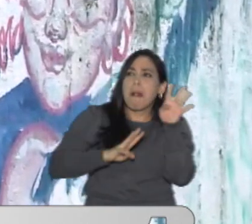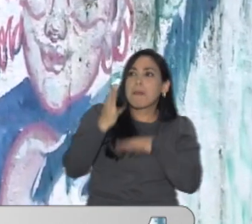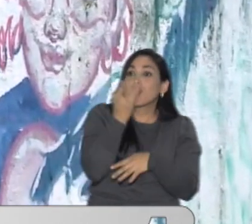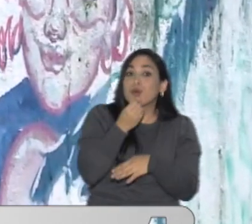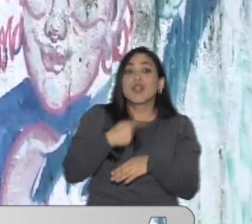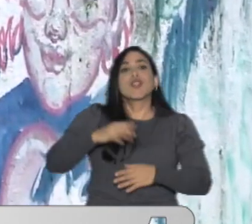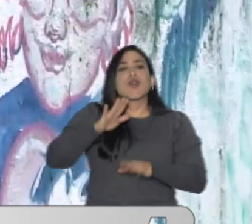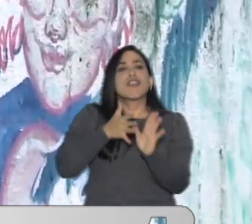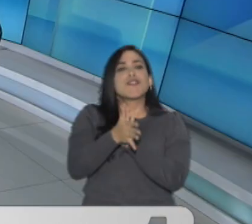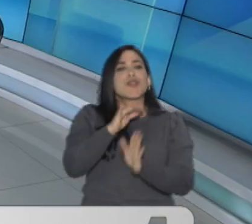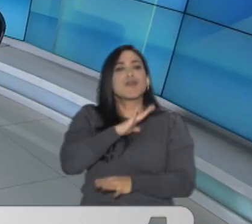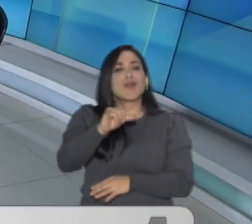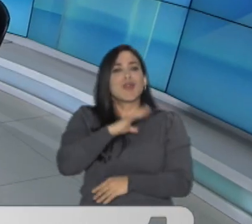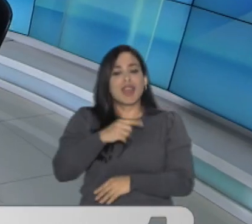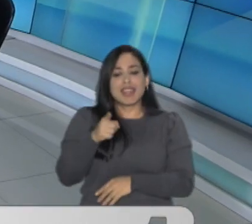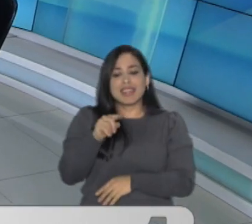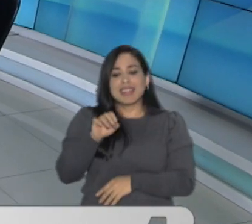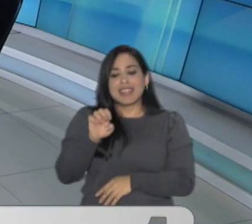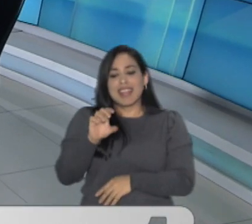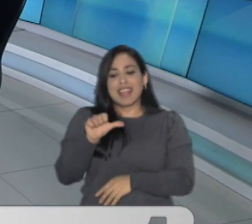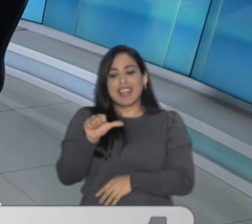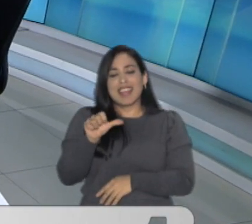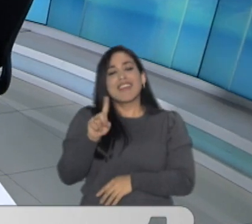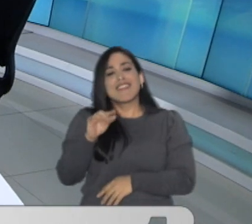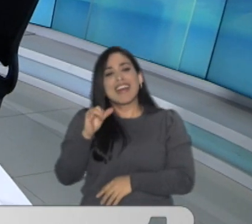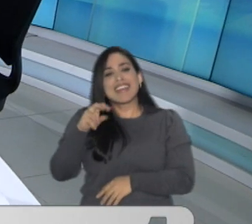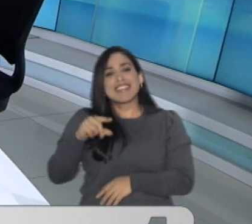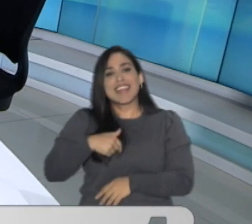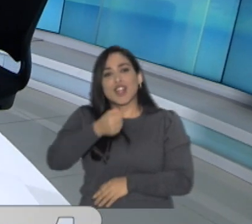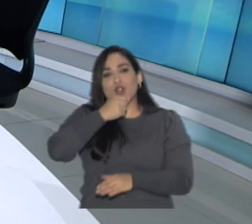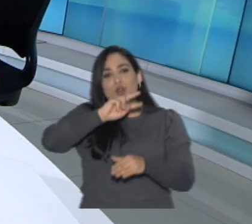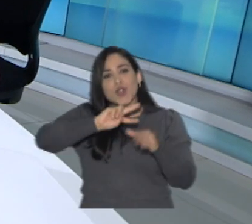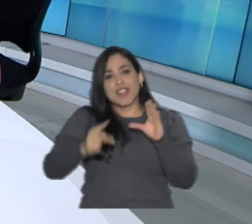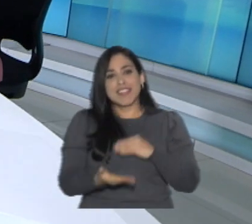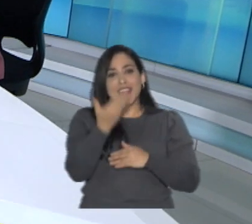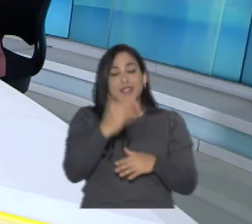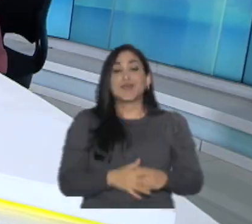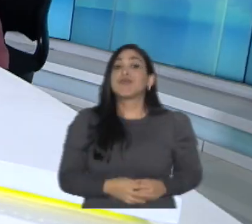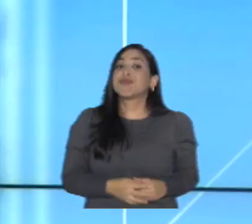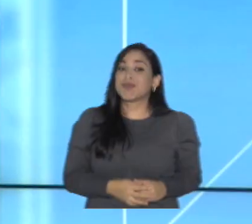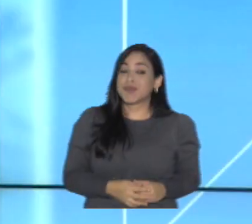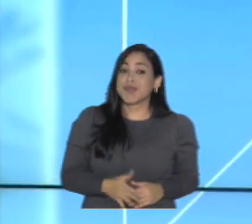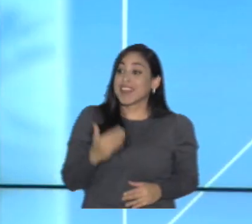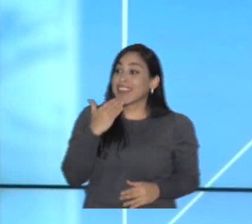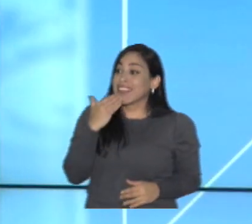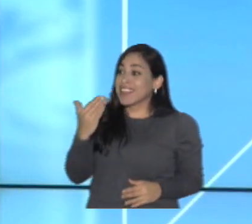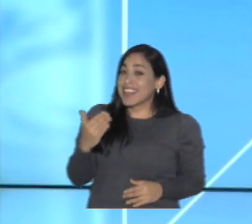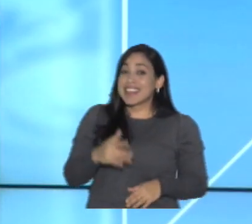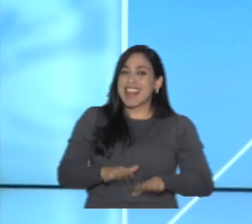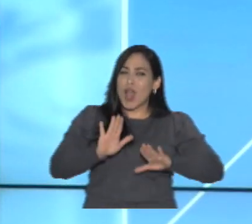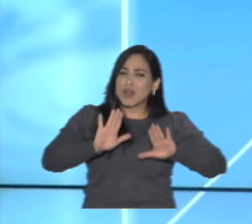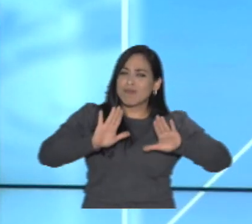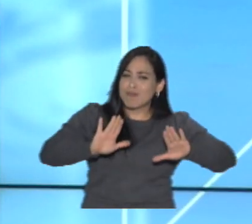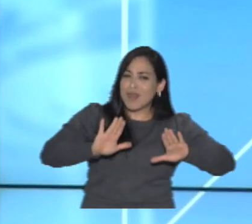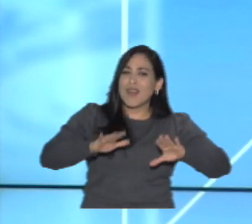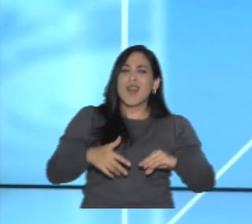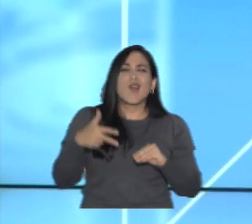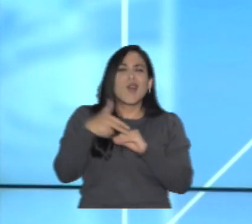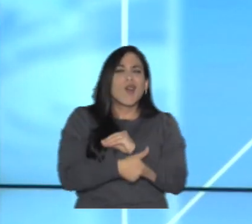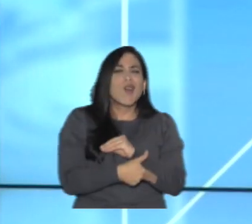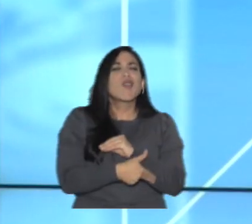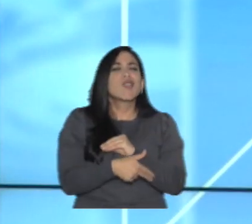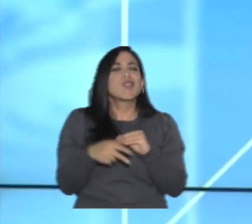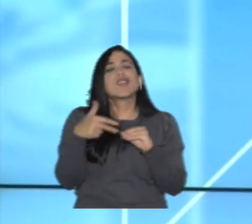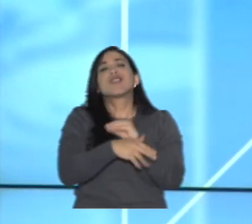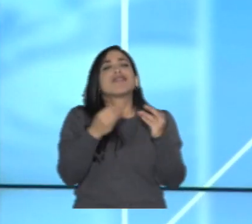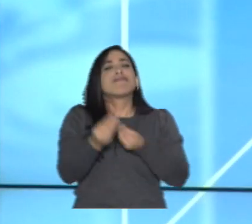información desde Cali. Sebastián Bedoya, Noticentro 1 CMI. Sebastián, gracias. Hacemos una pausa en